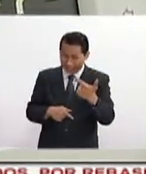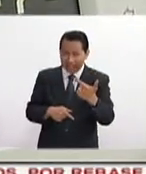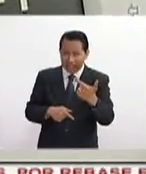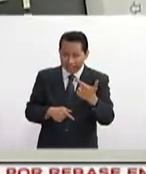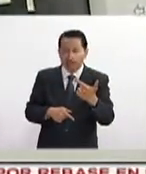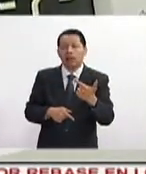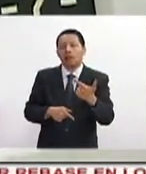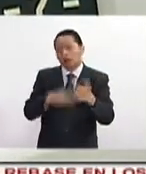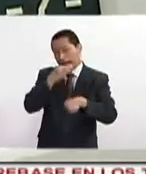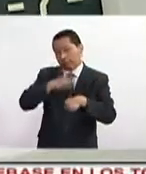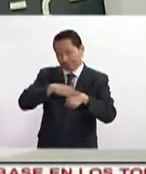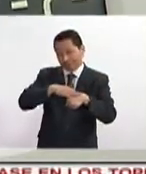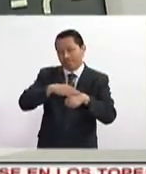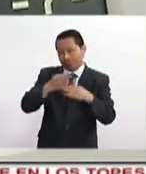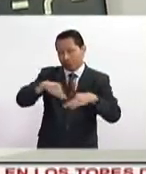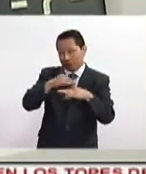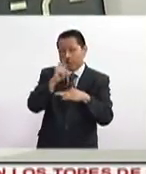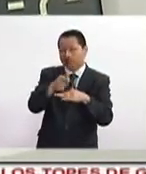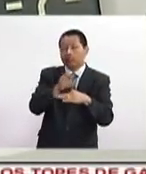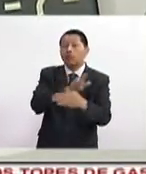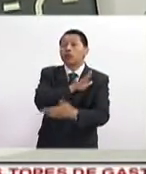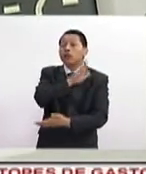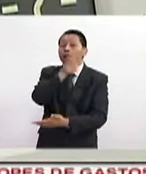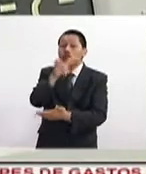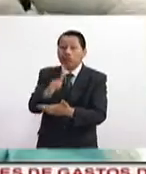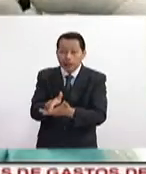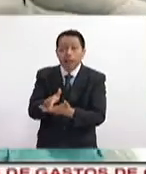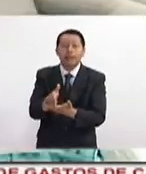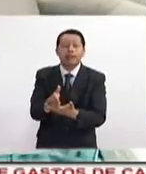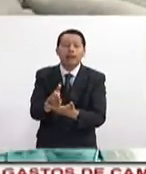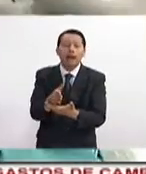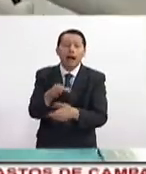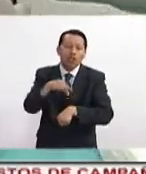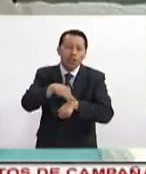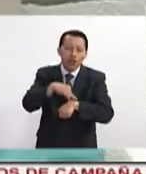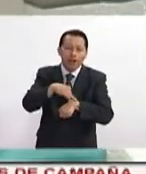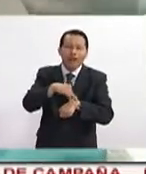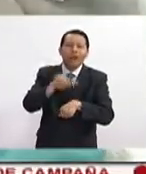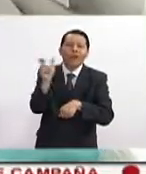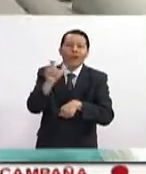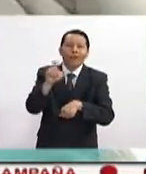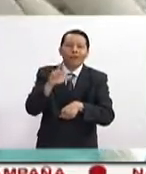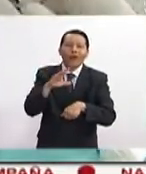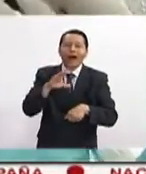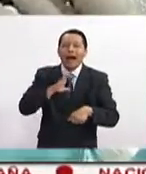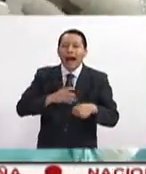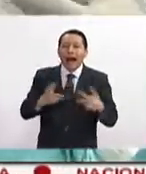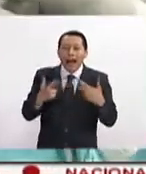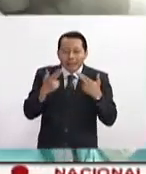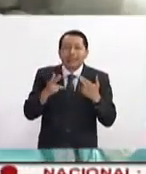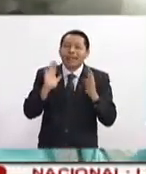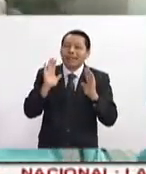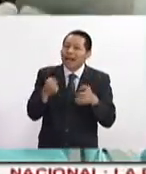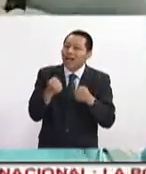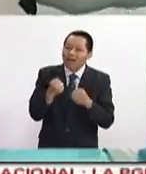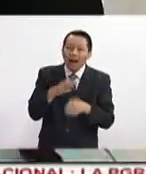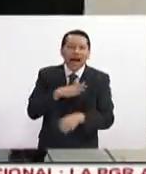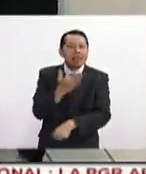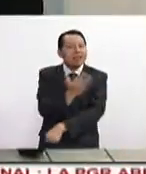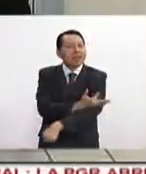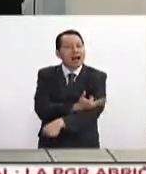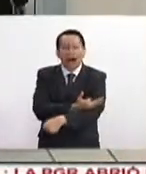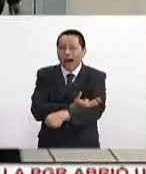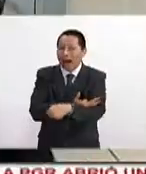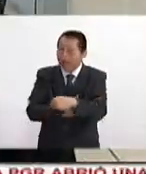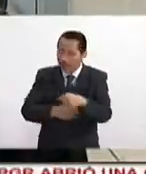claves, llegan a las instituciones de salud en etapas avanzadas. Sabemos que para revertir este mal, lo mejor siempre es la